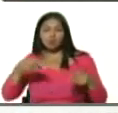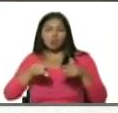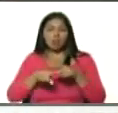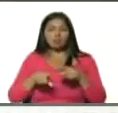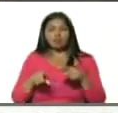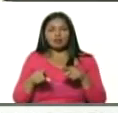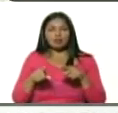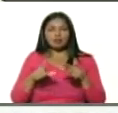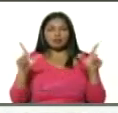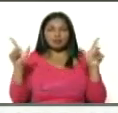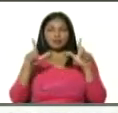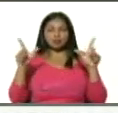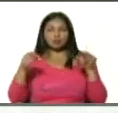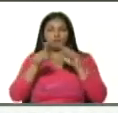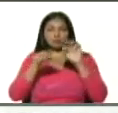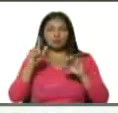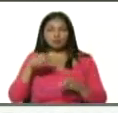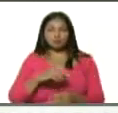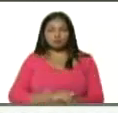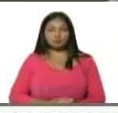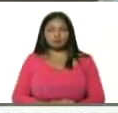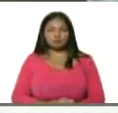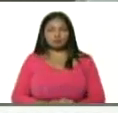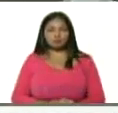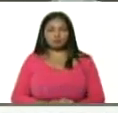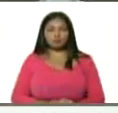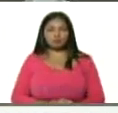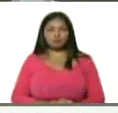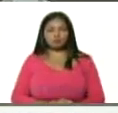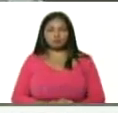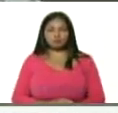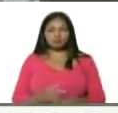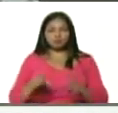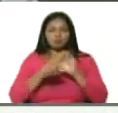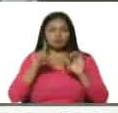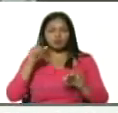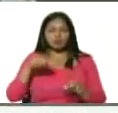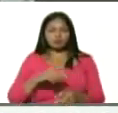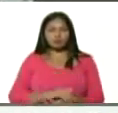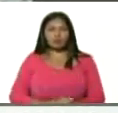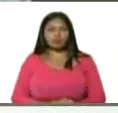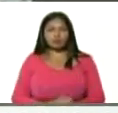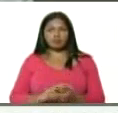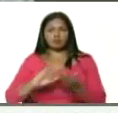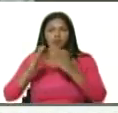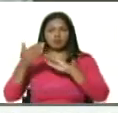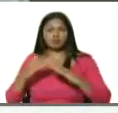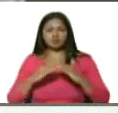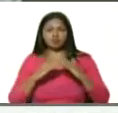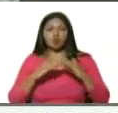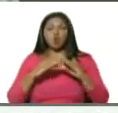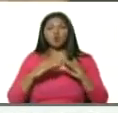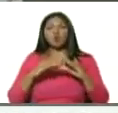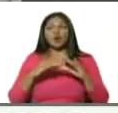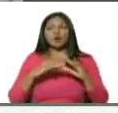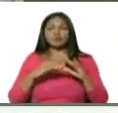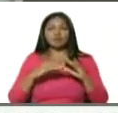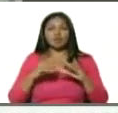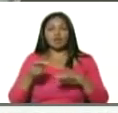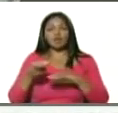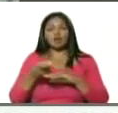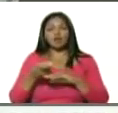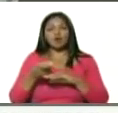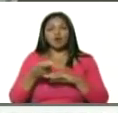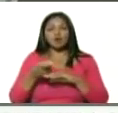de nuestro país. De inmediato vamos a conversar con el vicepresidente sectorial de Comunicación, Cultura y Turismo, Freddy Ñáñez, y me gustaría que